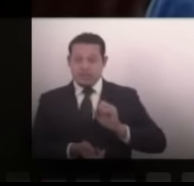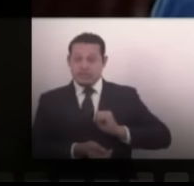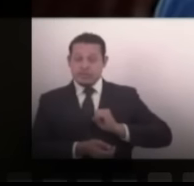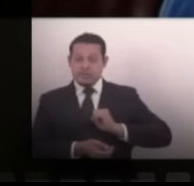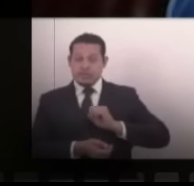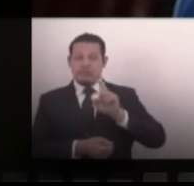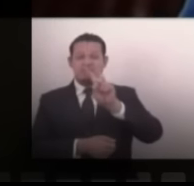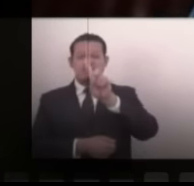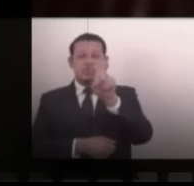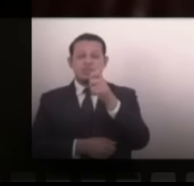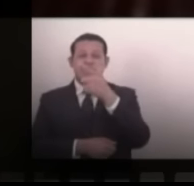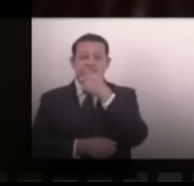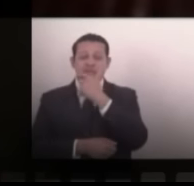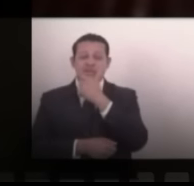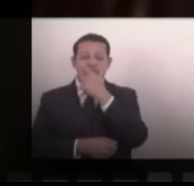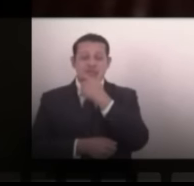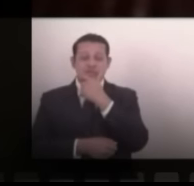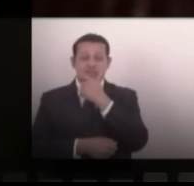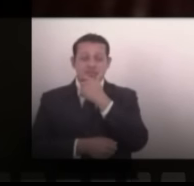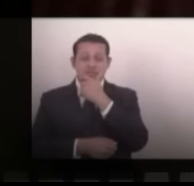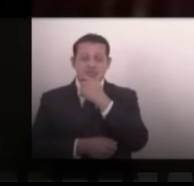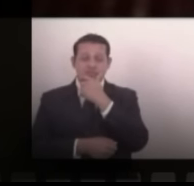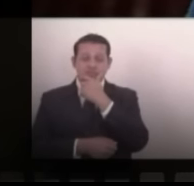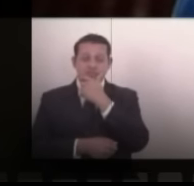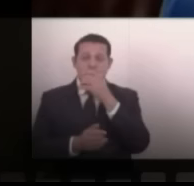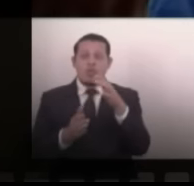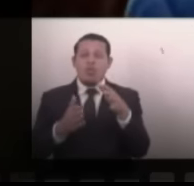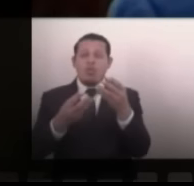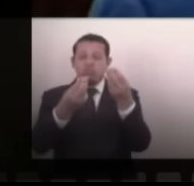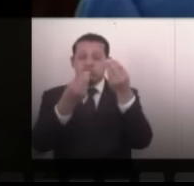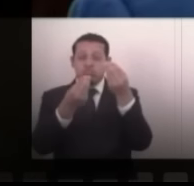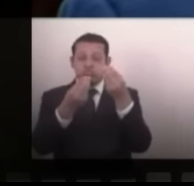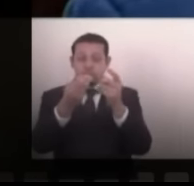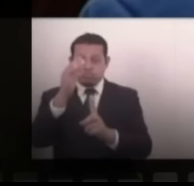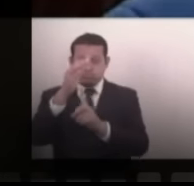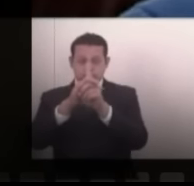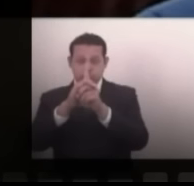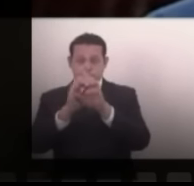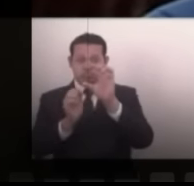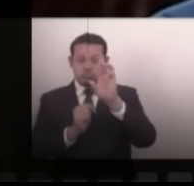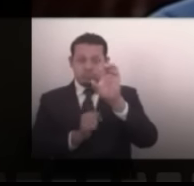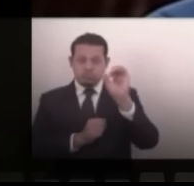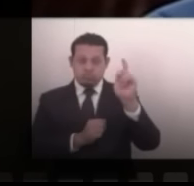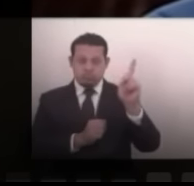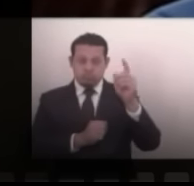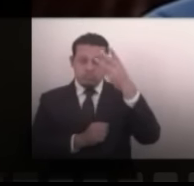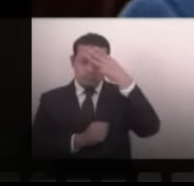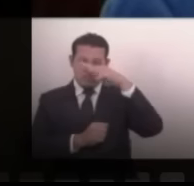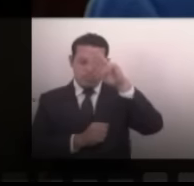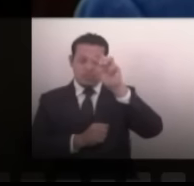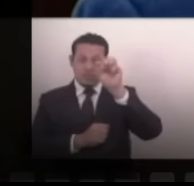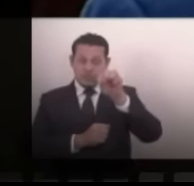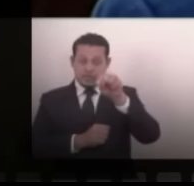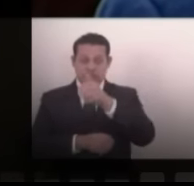también hacen la pregunta cómo apareció el croc en México por ejemplo